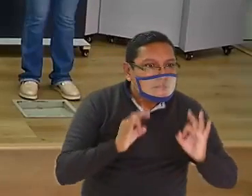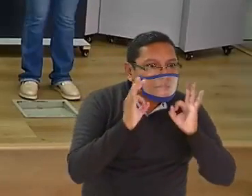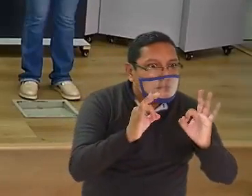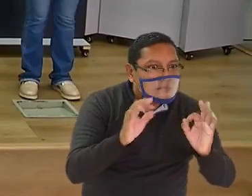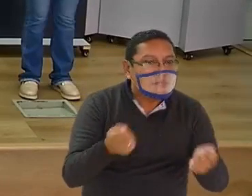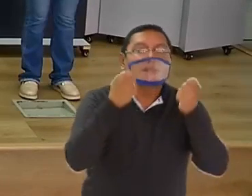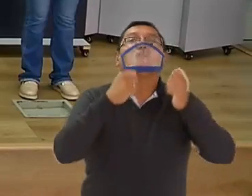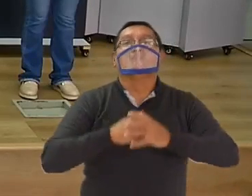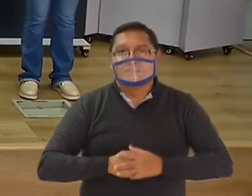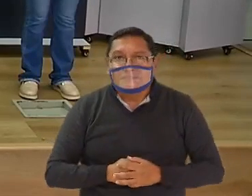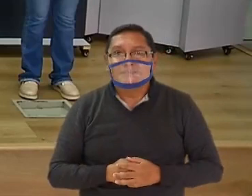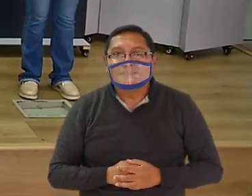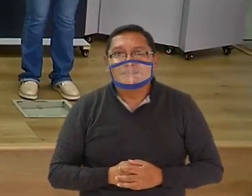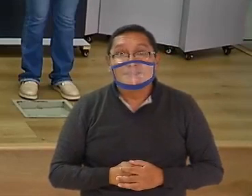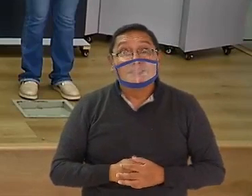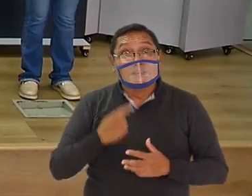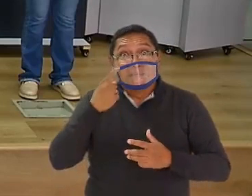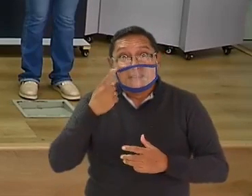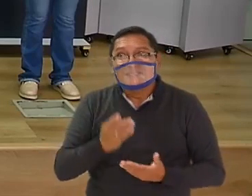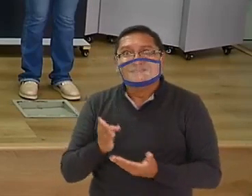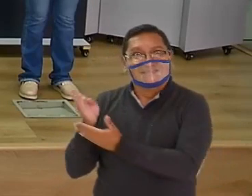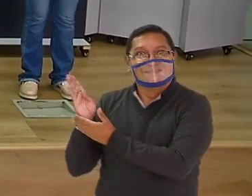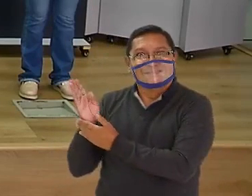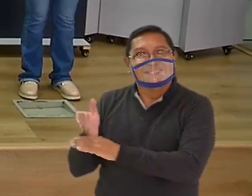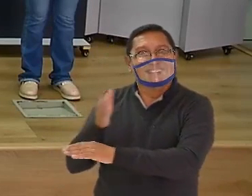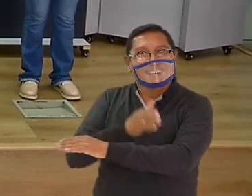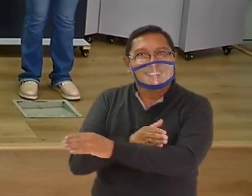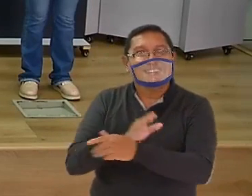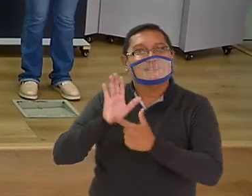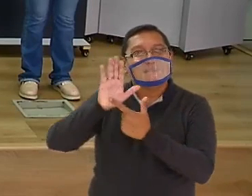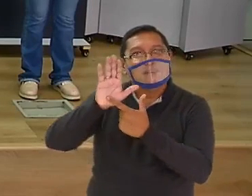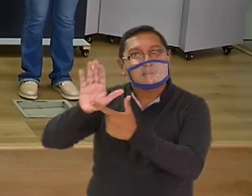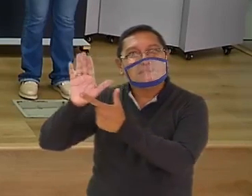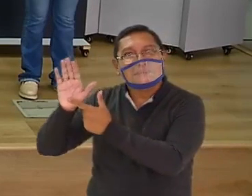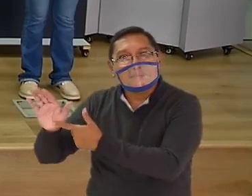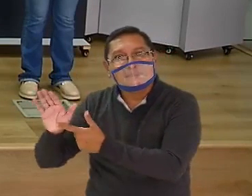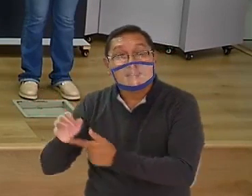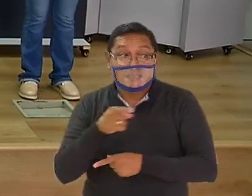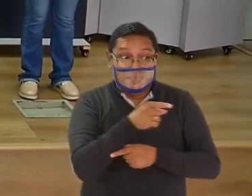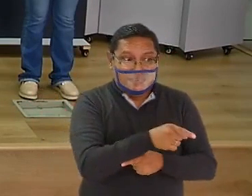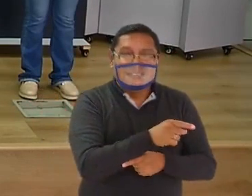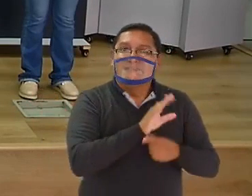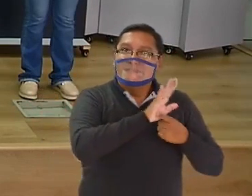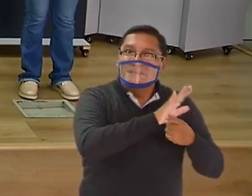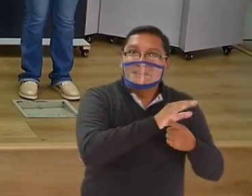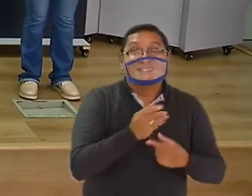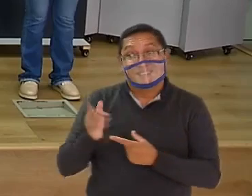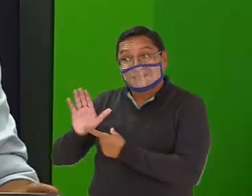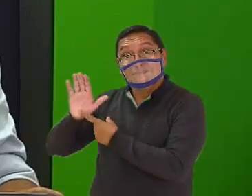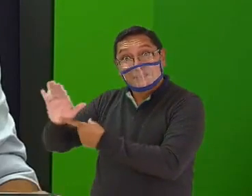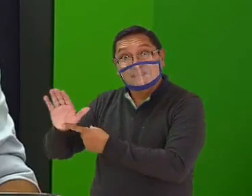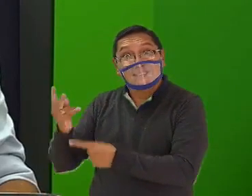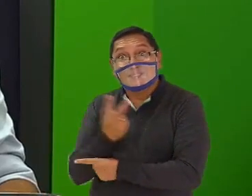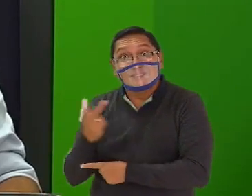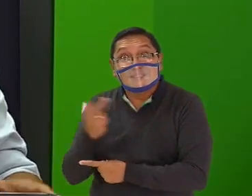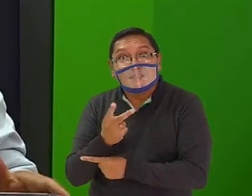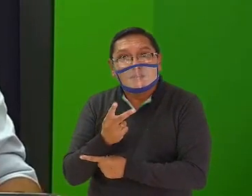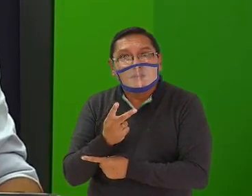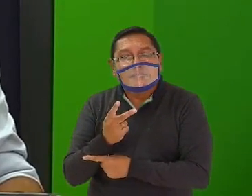Con base en las cifras que veíamos y reportes como el que nos hace el general y Diana, hemos